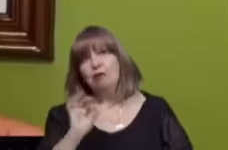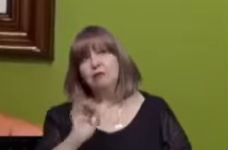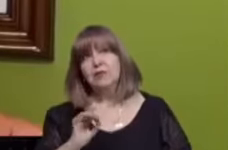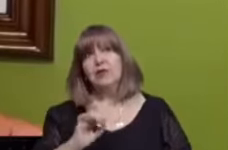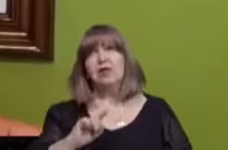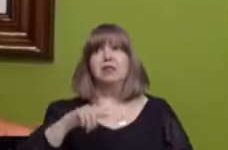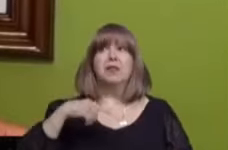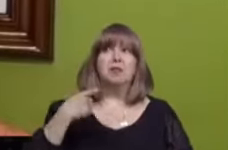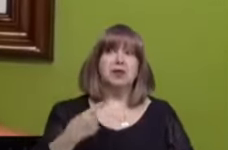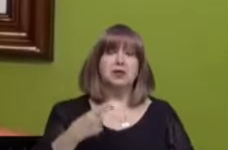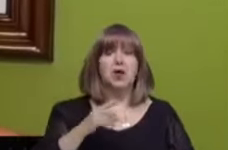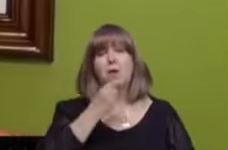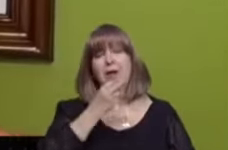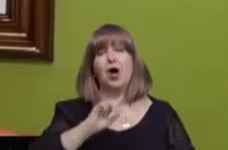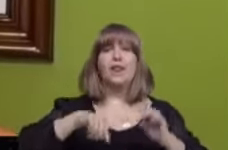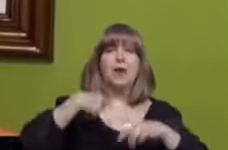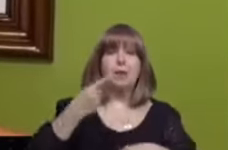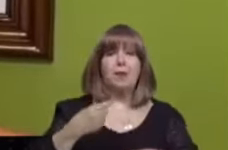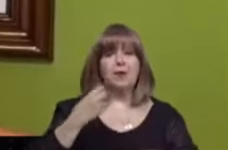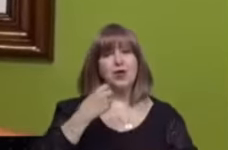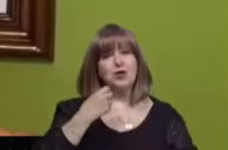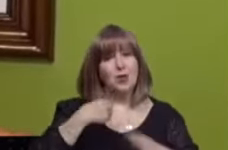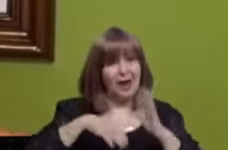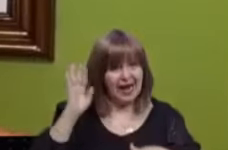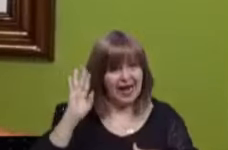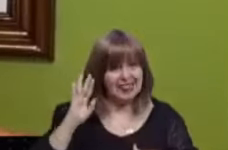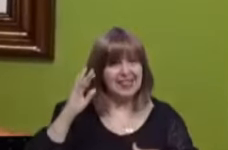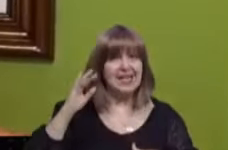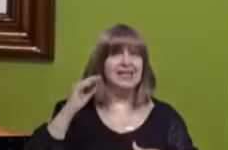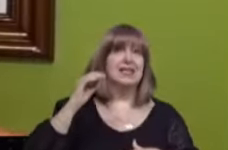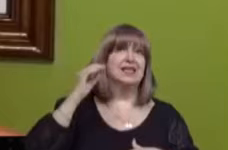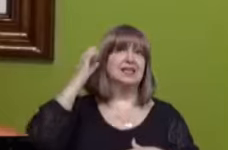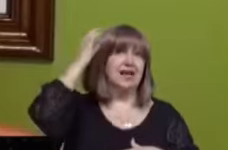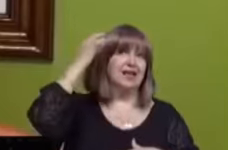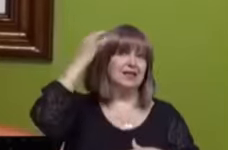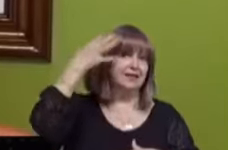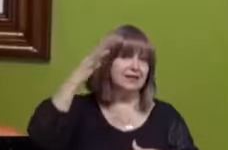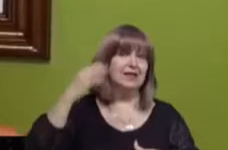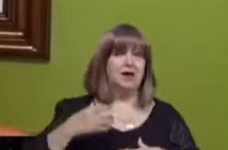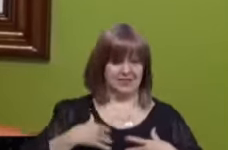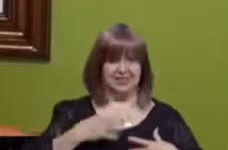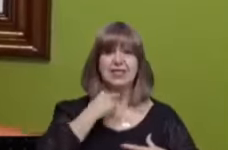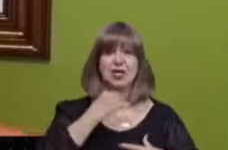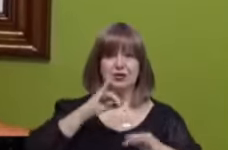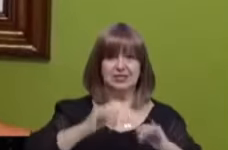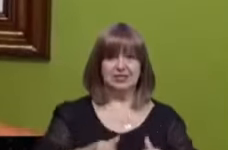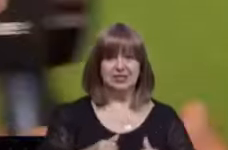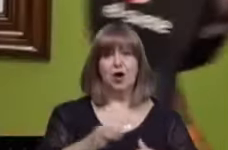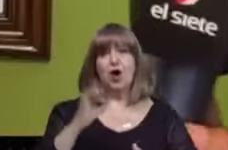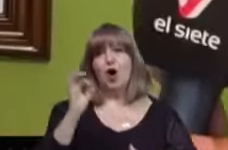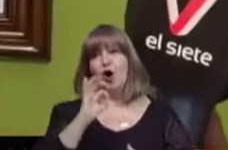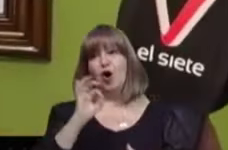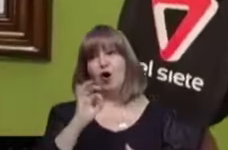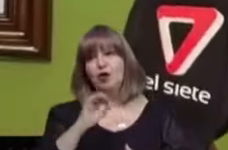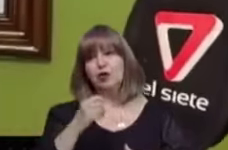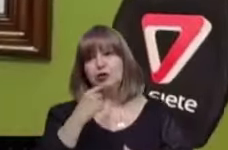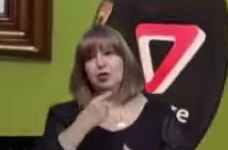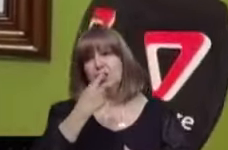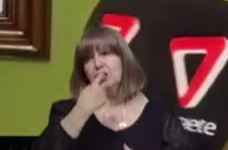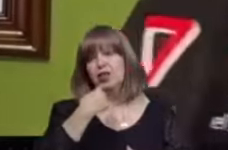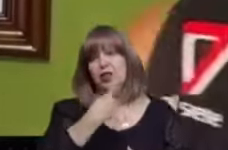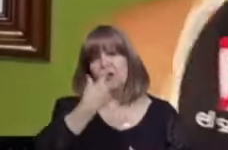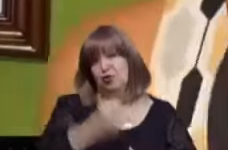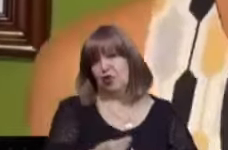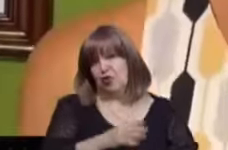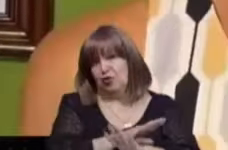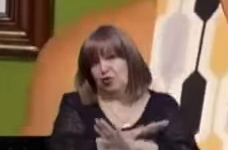quieras tener. Siempre es válido, pero la mejor respuesta es la auténtica, la propia. Ahora te invito a escuchar esta nota que